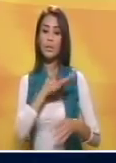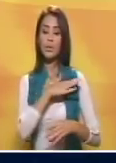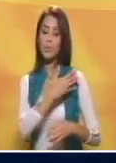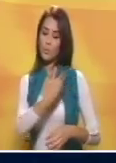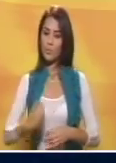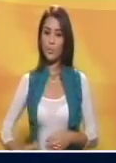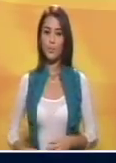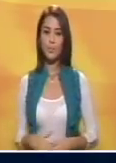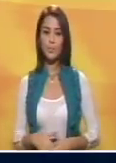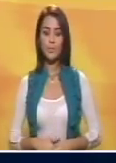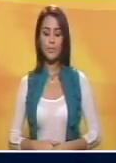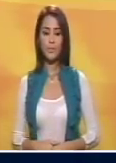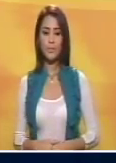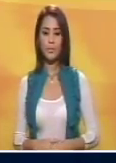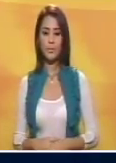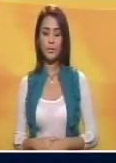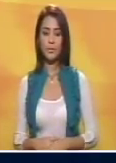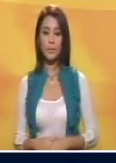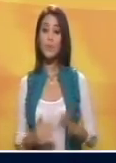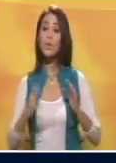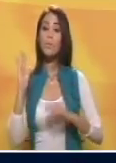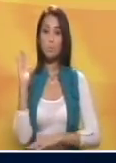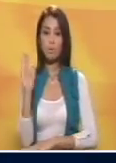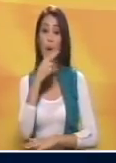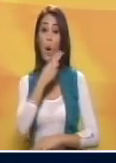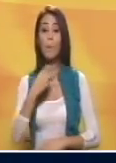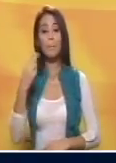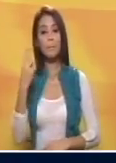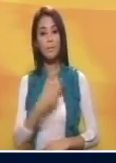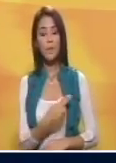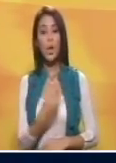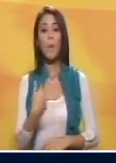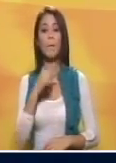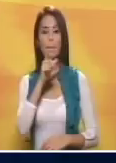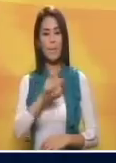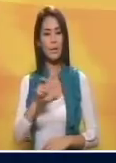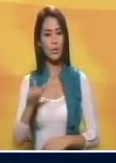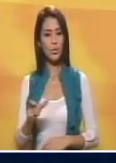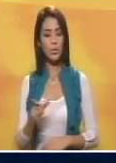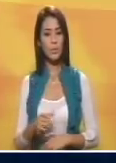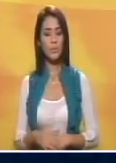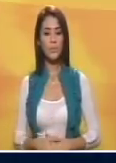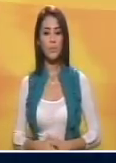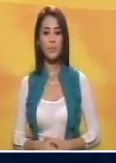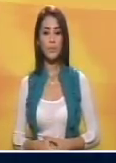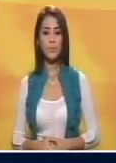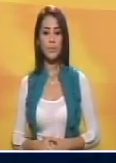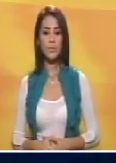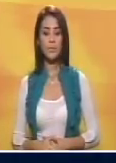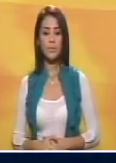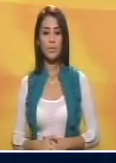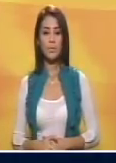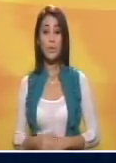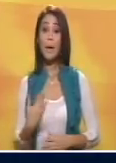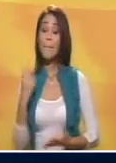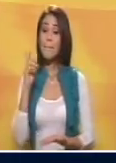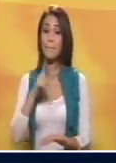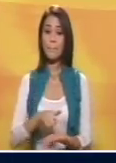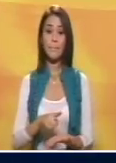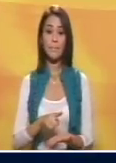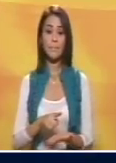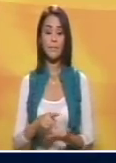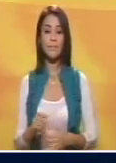gobierno. Me comprometo ante la opinión pública a participar